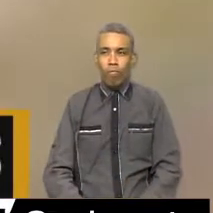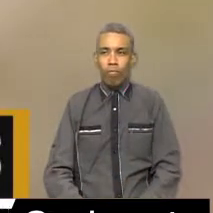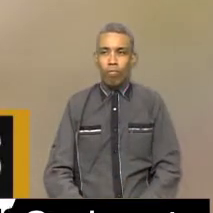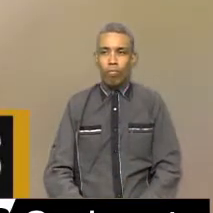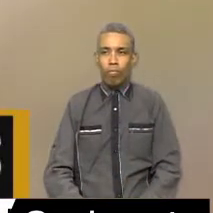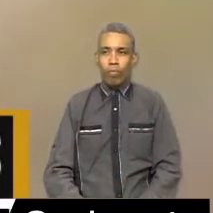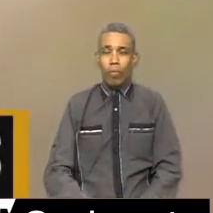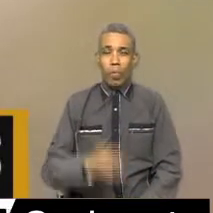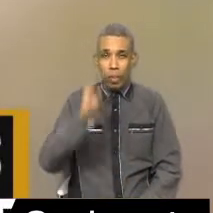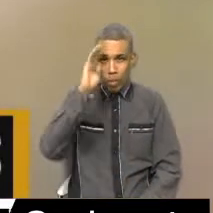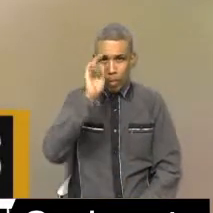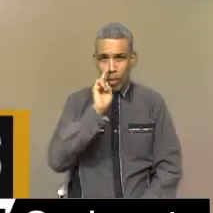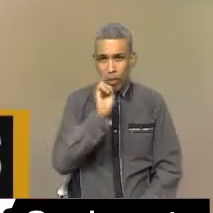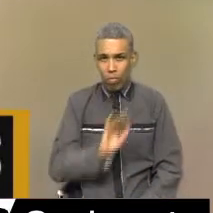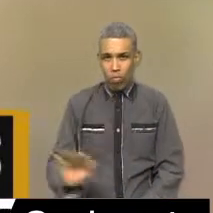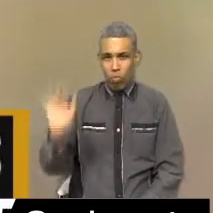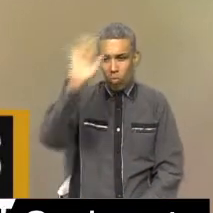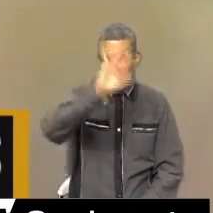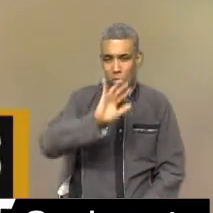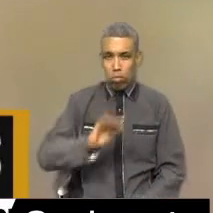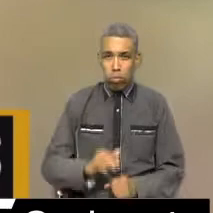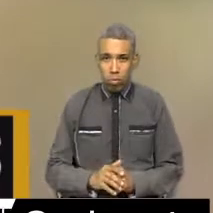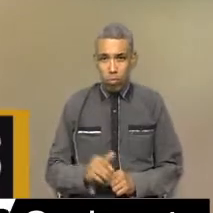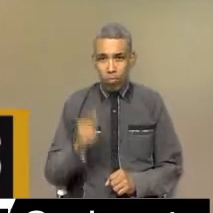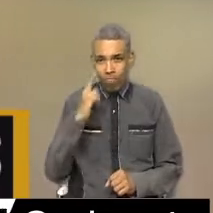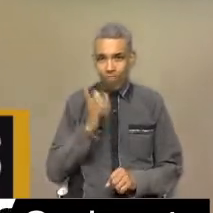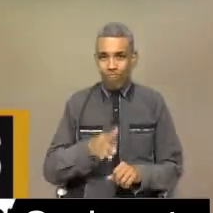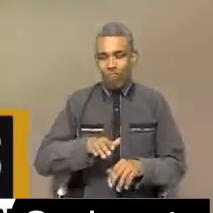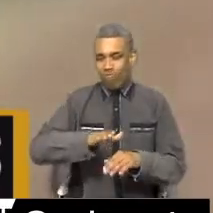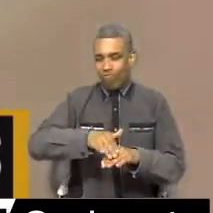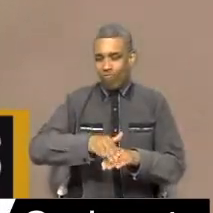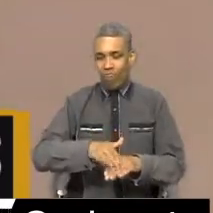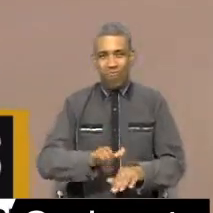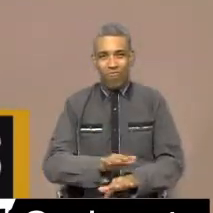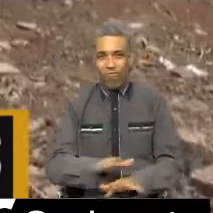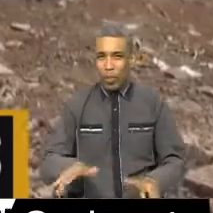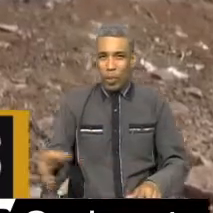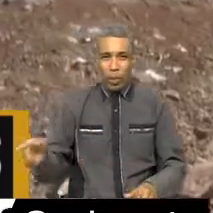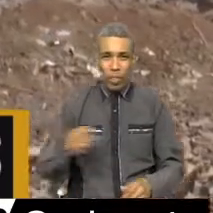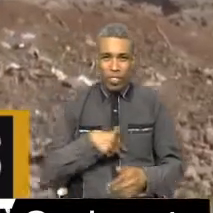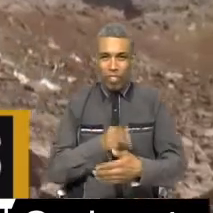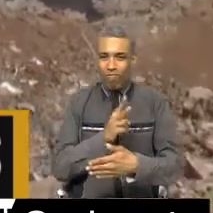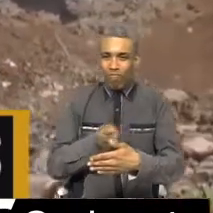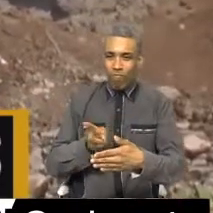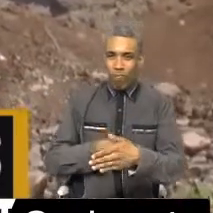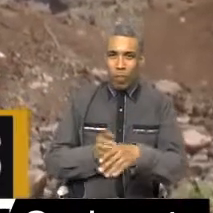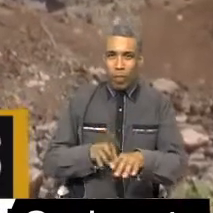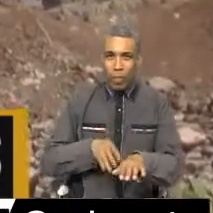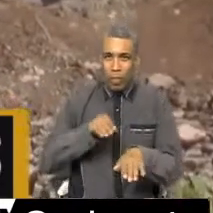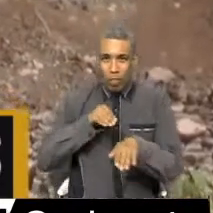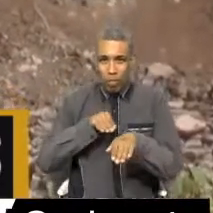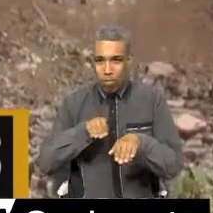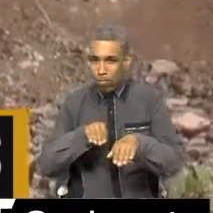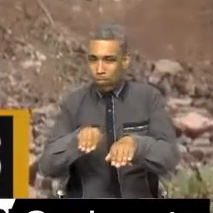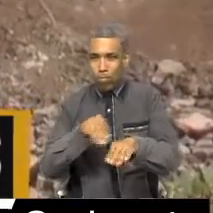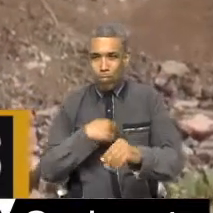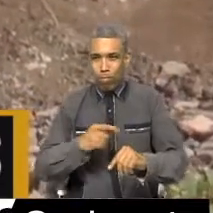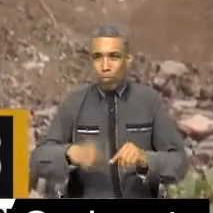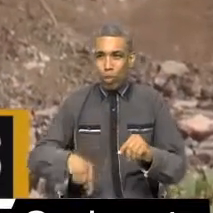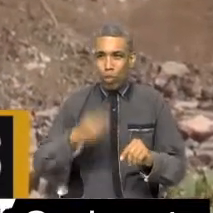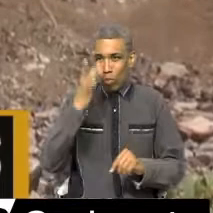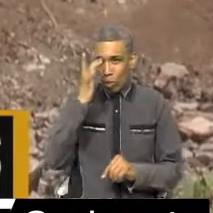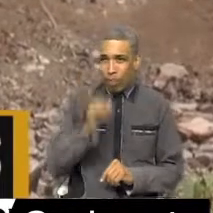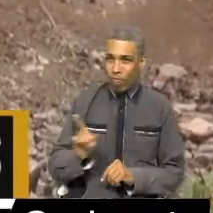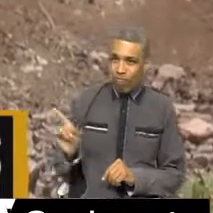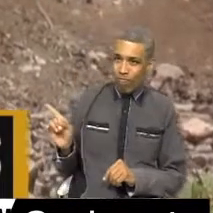del Departamento de Policía del Magdalena Medio confirmó a Enlace Noticias que se mantiene el cierre de la vía a la ciudad de Bucaramanga por los deslizamientos de